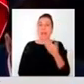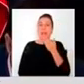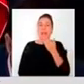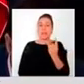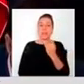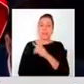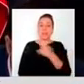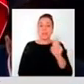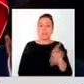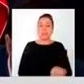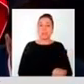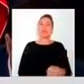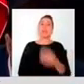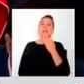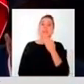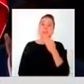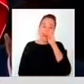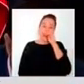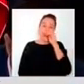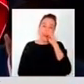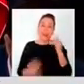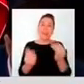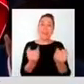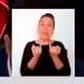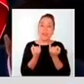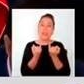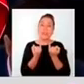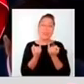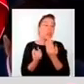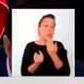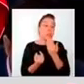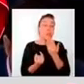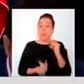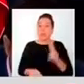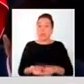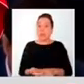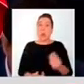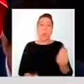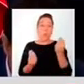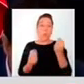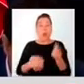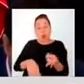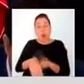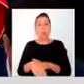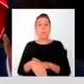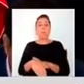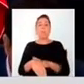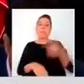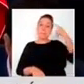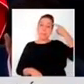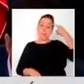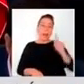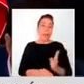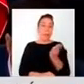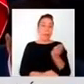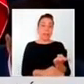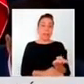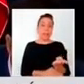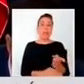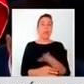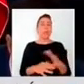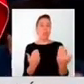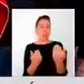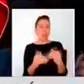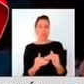Y toda esa información sería, sin duda, un excelente complemento para esta petición, pero la petición es muy acotada.